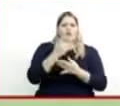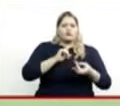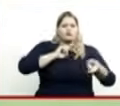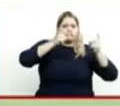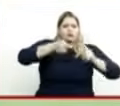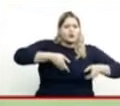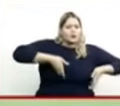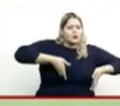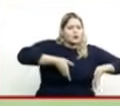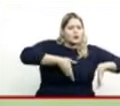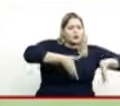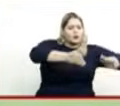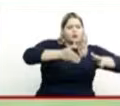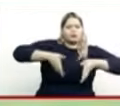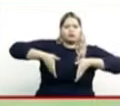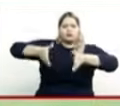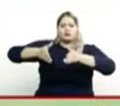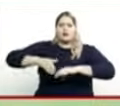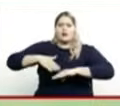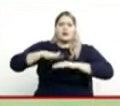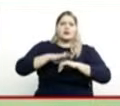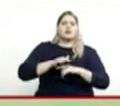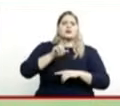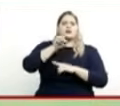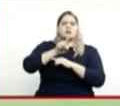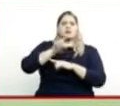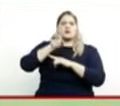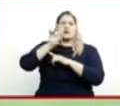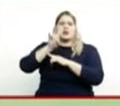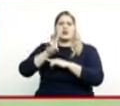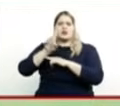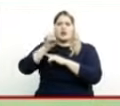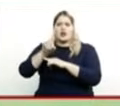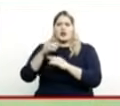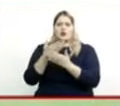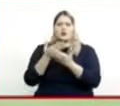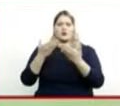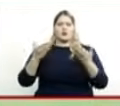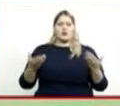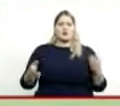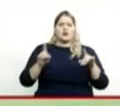y más de 171 cajas de puentes.